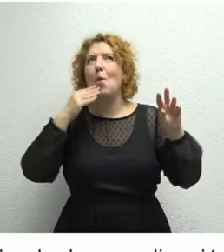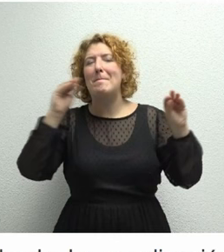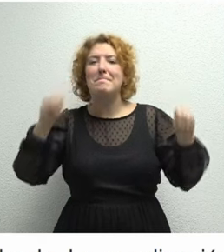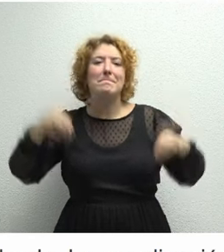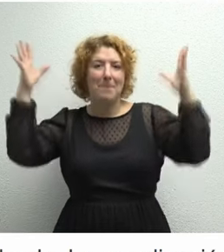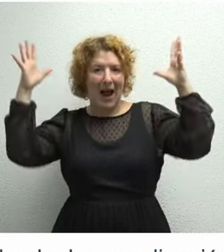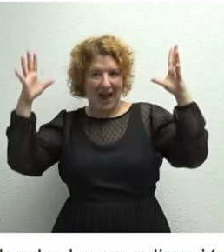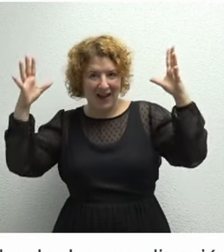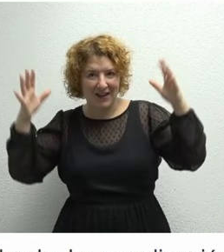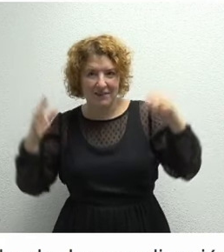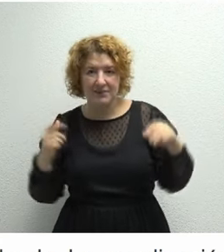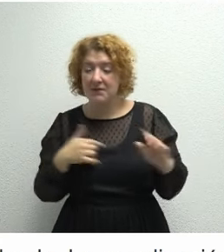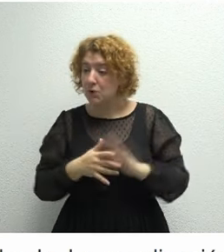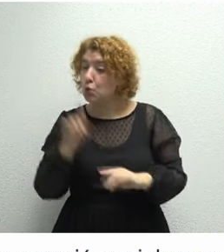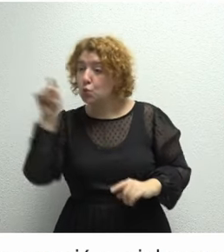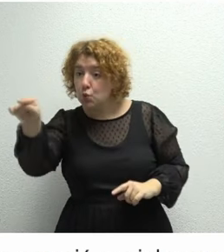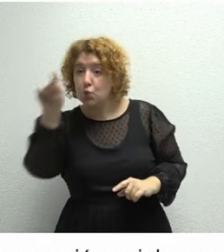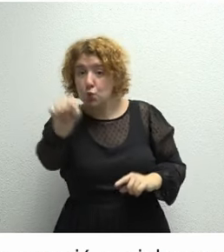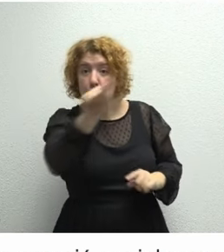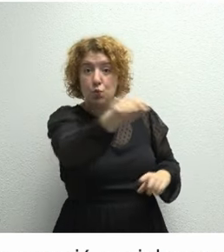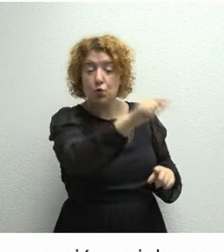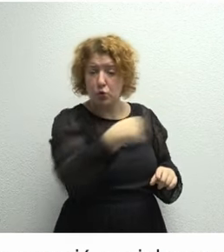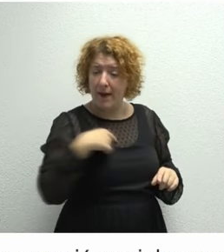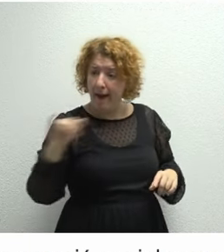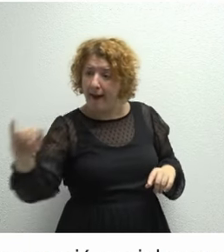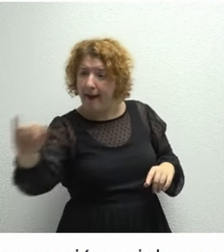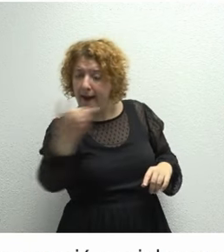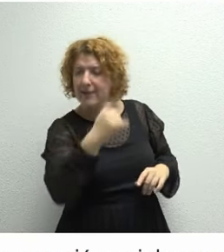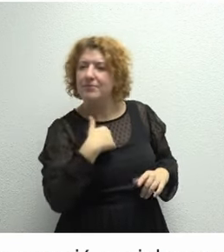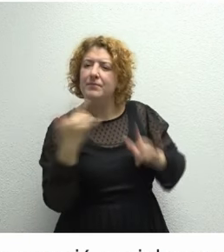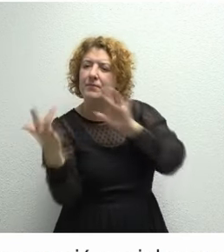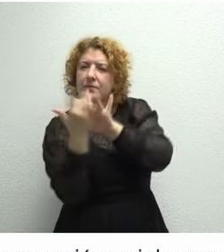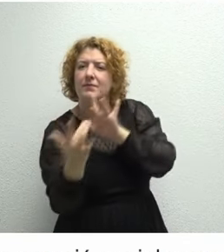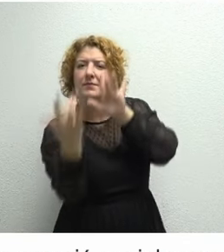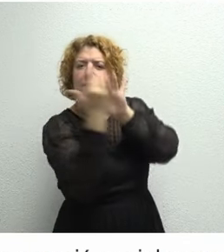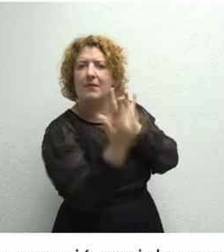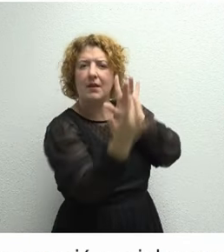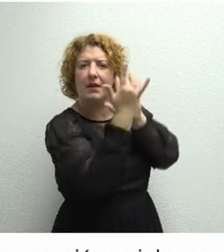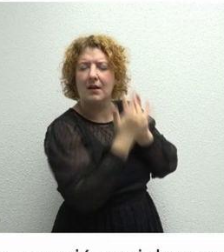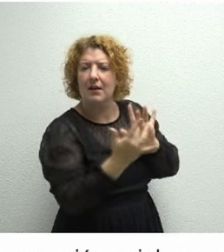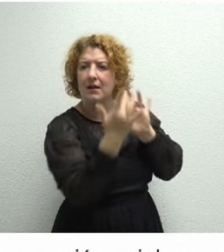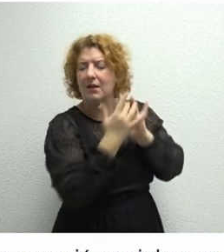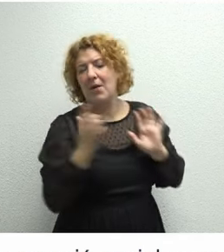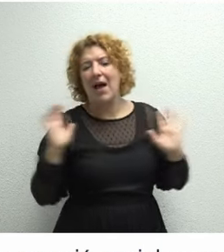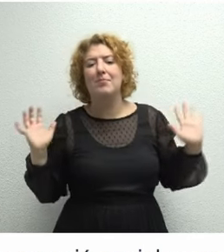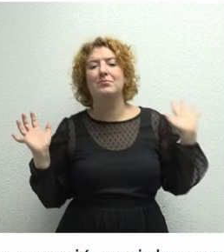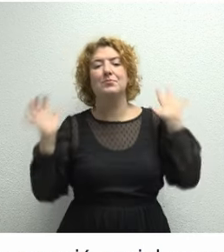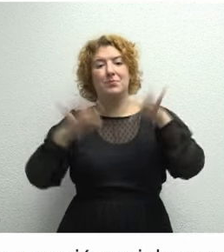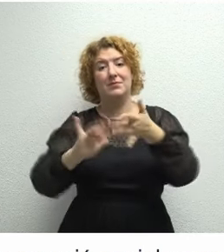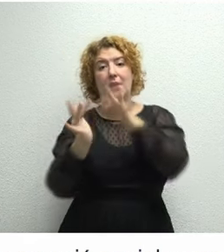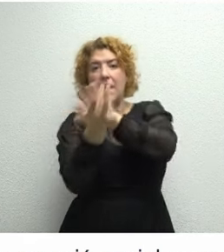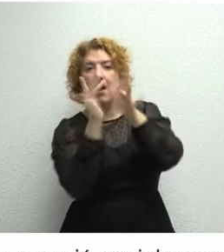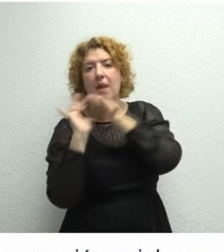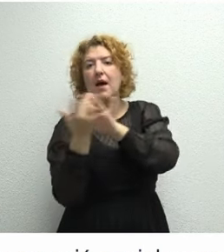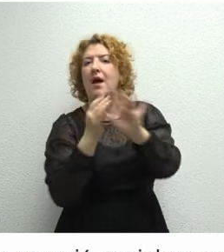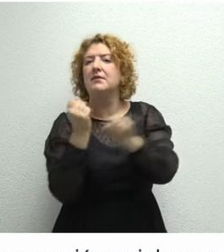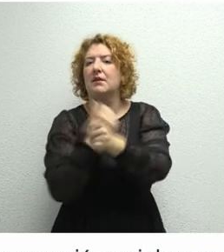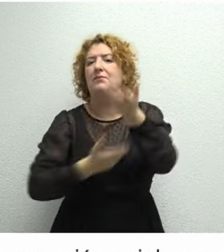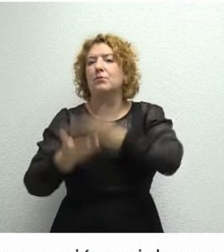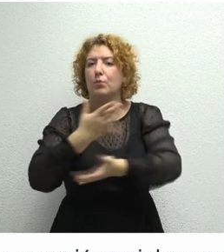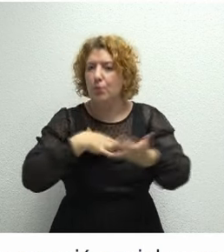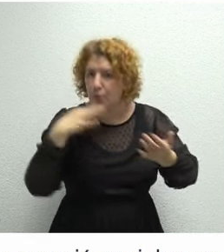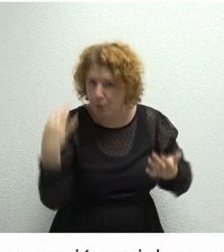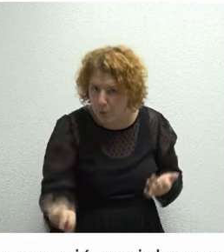gente que que estamos aquí no ese que surge no que que se van dando esos puntos de encuentro para empezar a a trabajar no